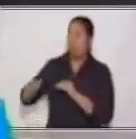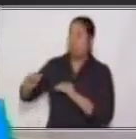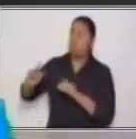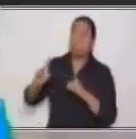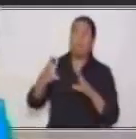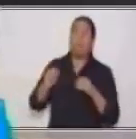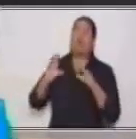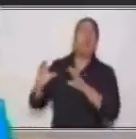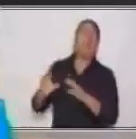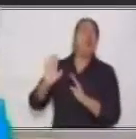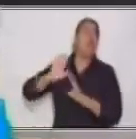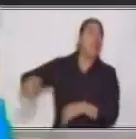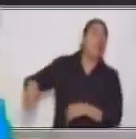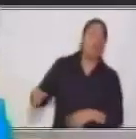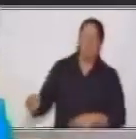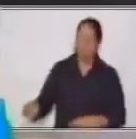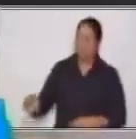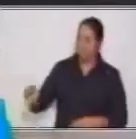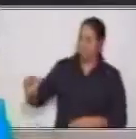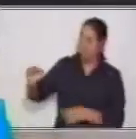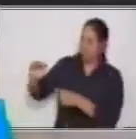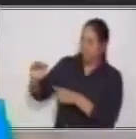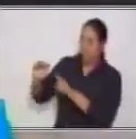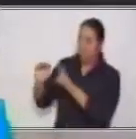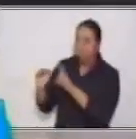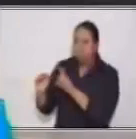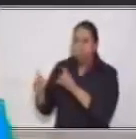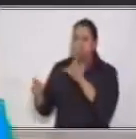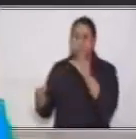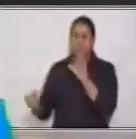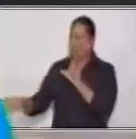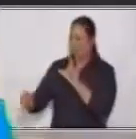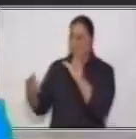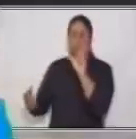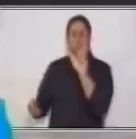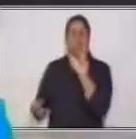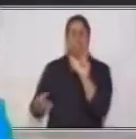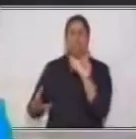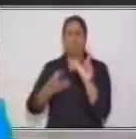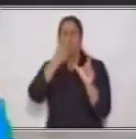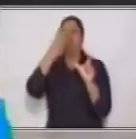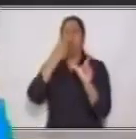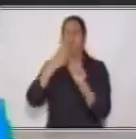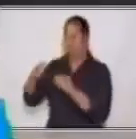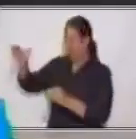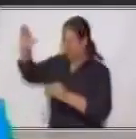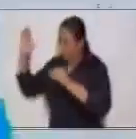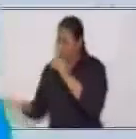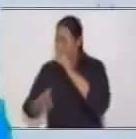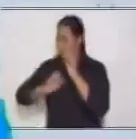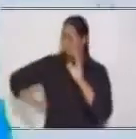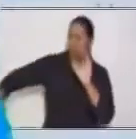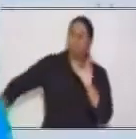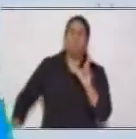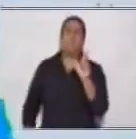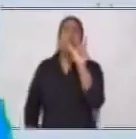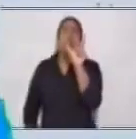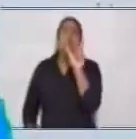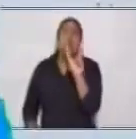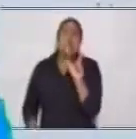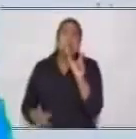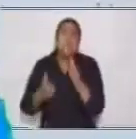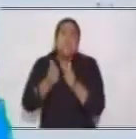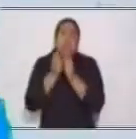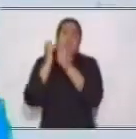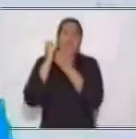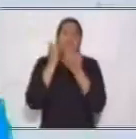el hombre vio las mazorcas pequeñas, se enojó y cortó la milpa. Luego enterró las pequeñas mazorcas